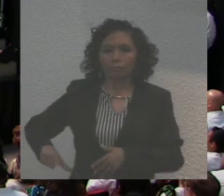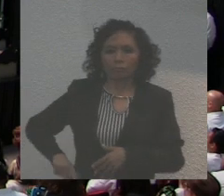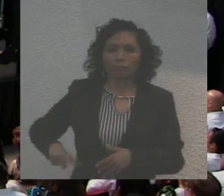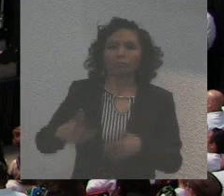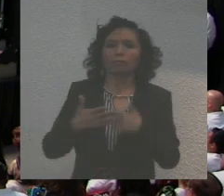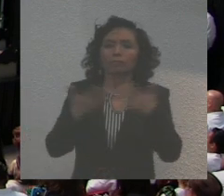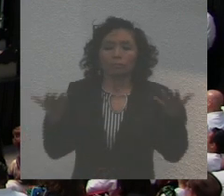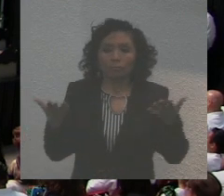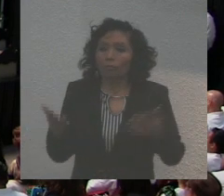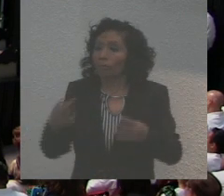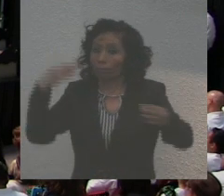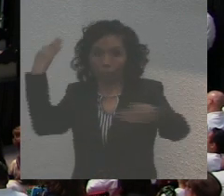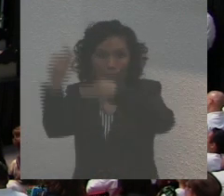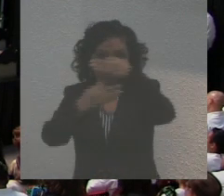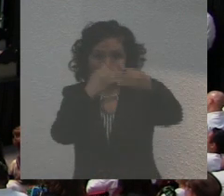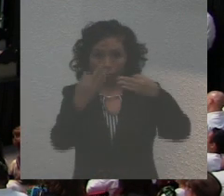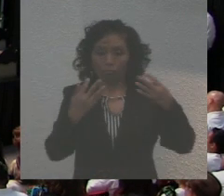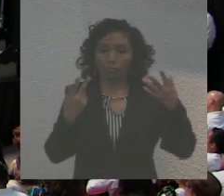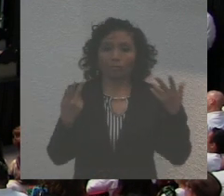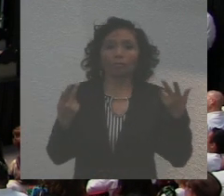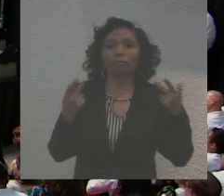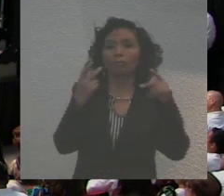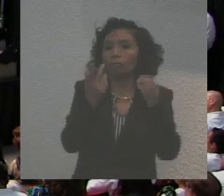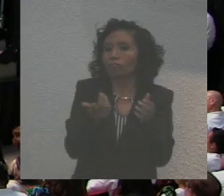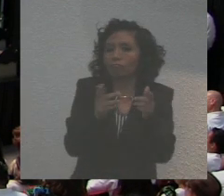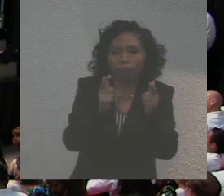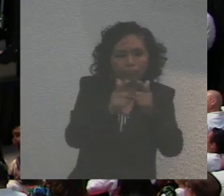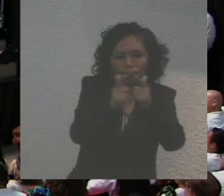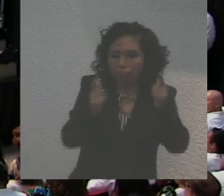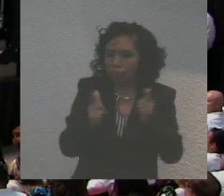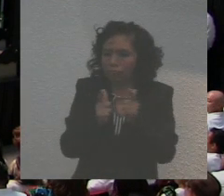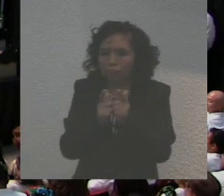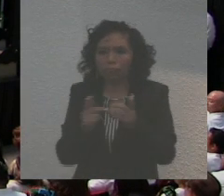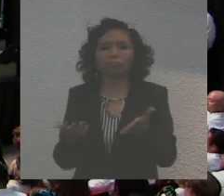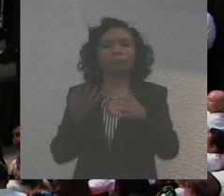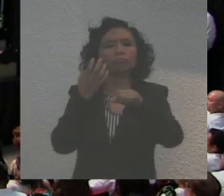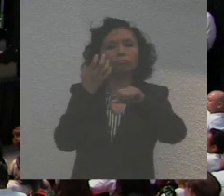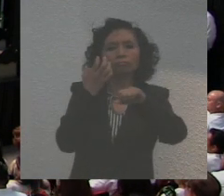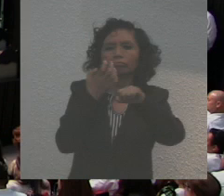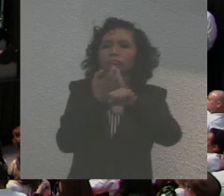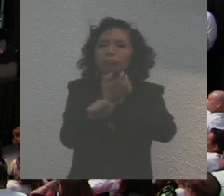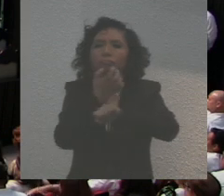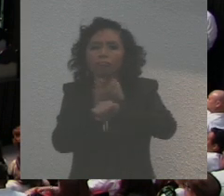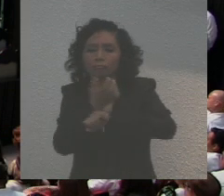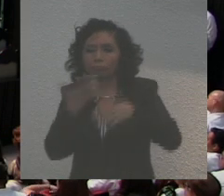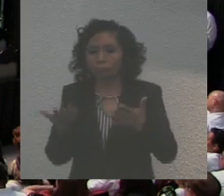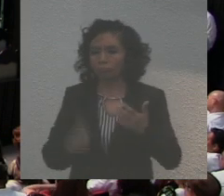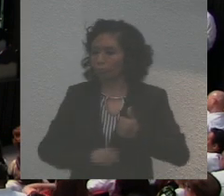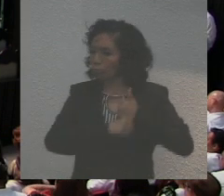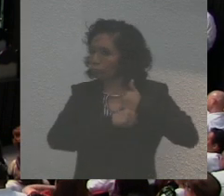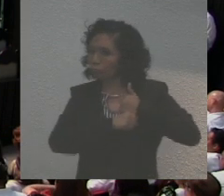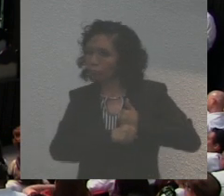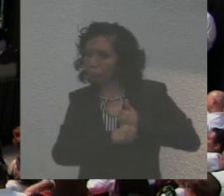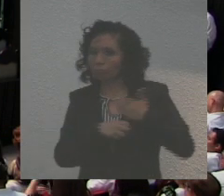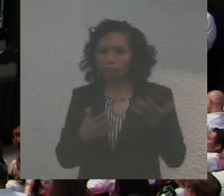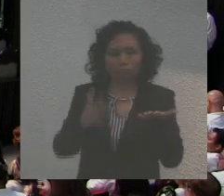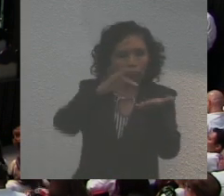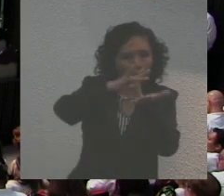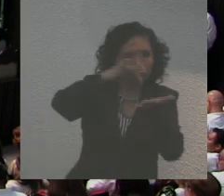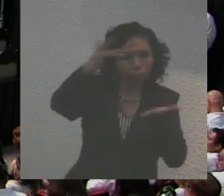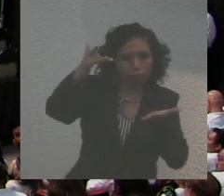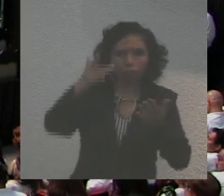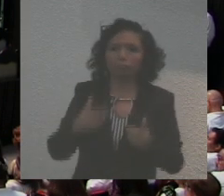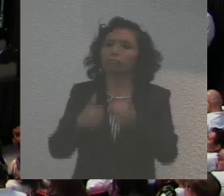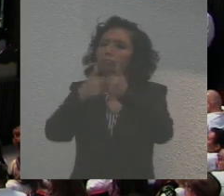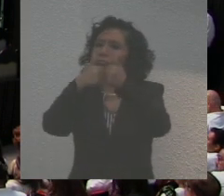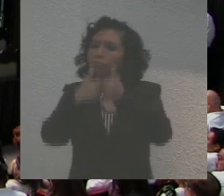Ampliado, a todos y cada uno de los integrantes de los tres poderes del Estado, de nuestras Fuerzas Armadas, muchísimas gracias por estar